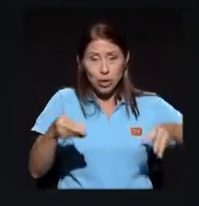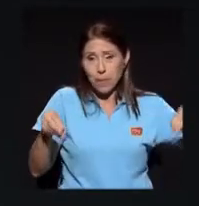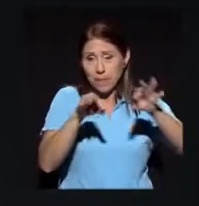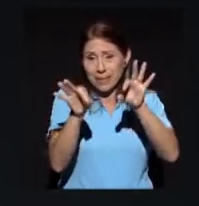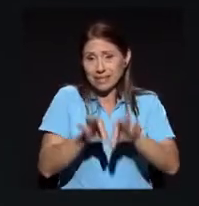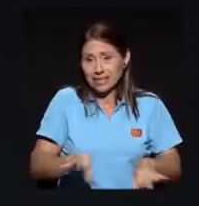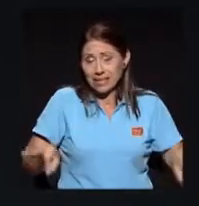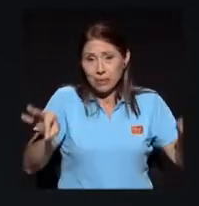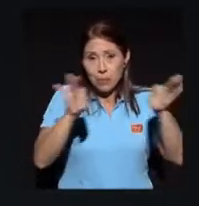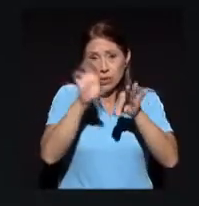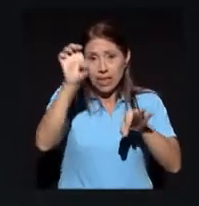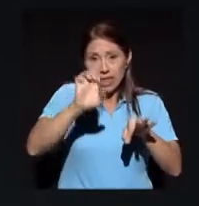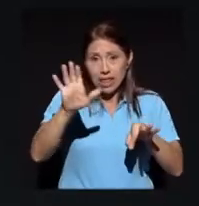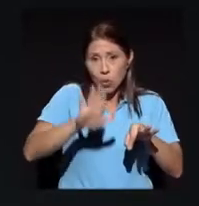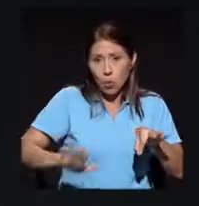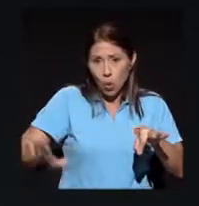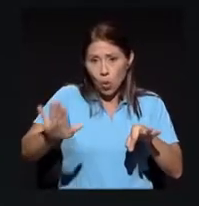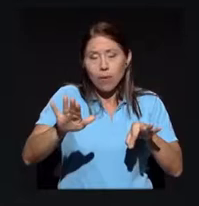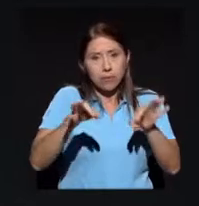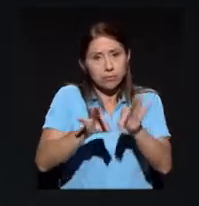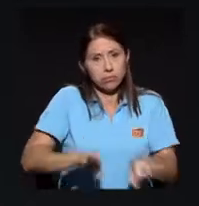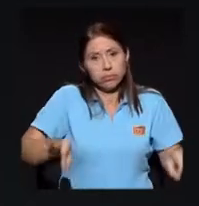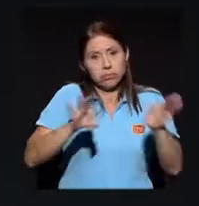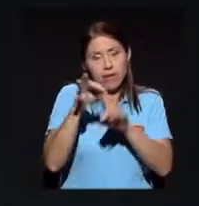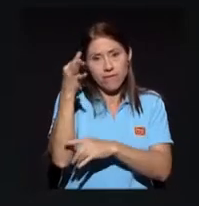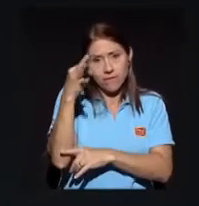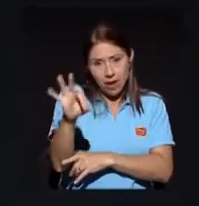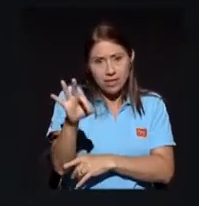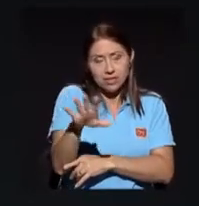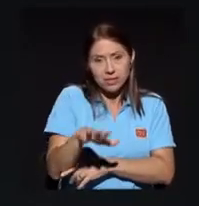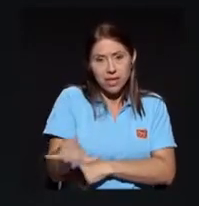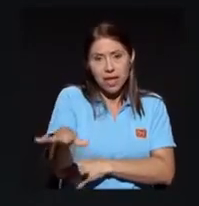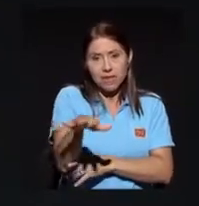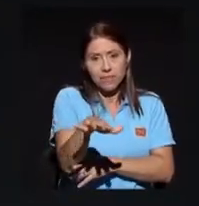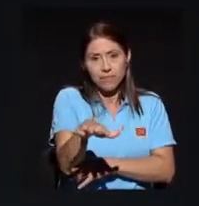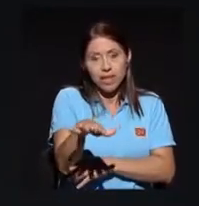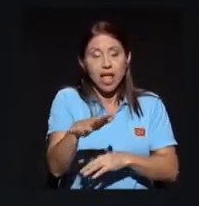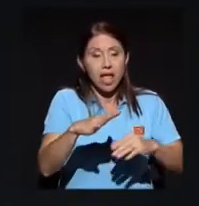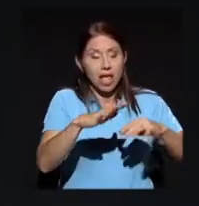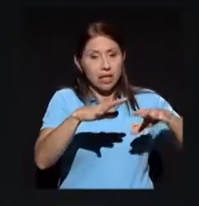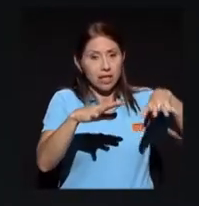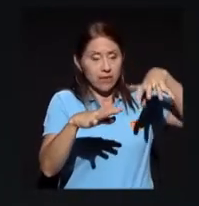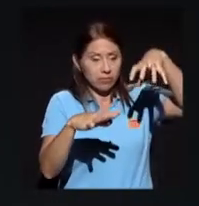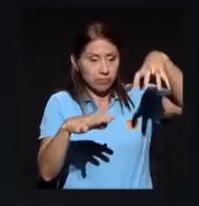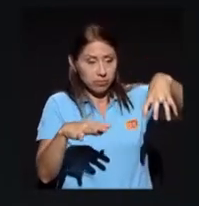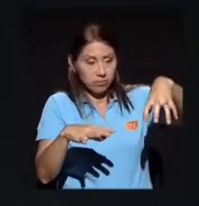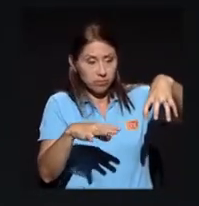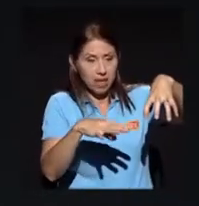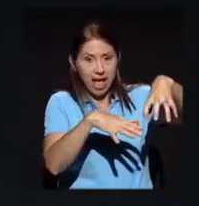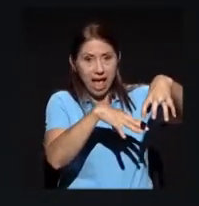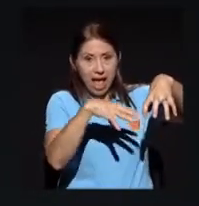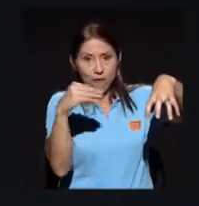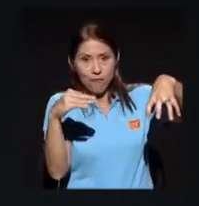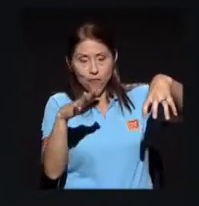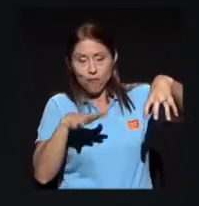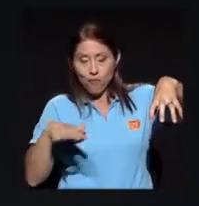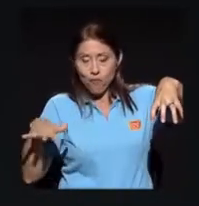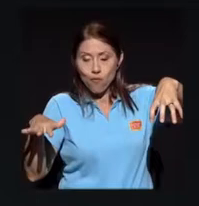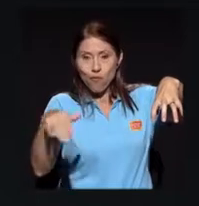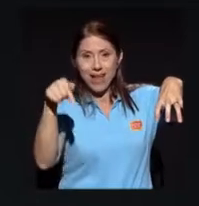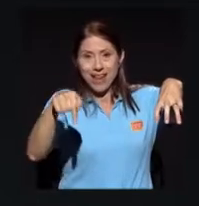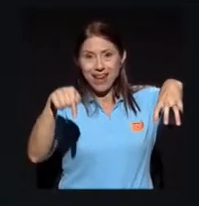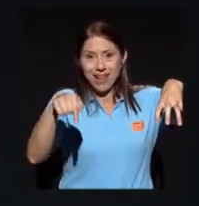europa o por lo menos de francia y eso que hay muchos muy buenos y hace una el